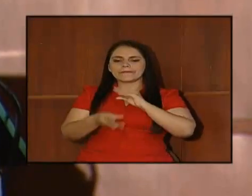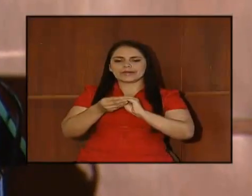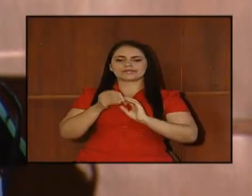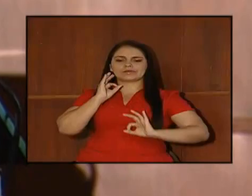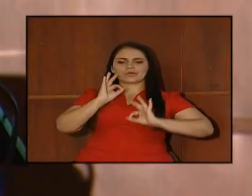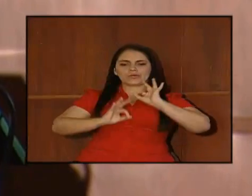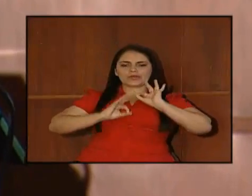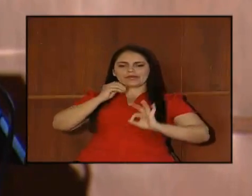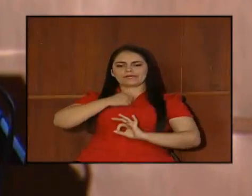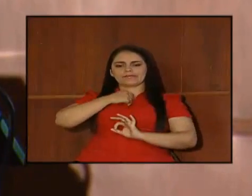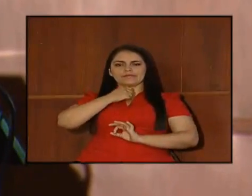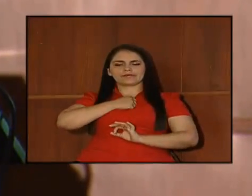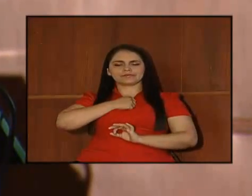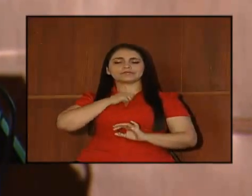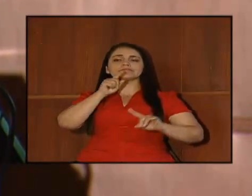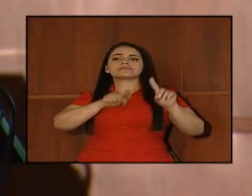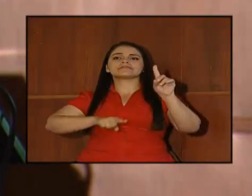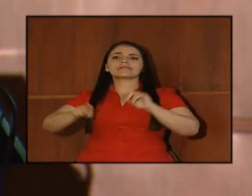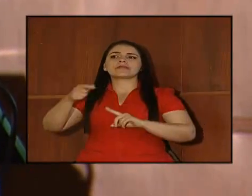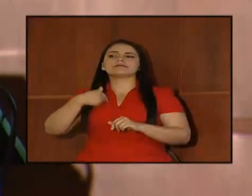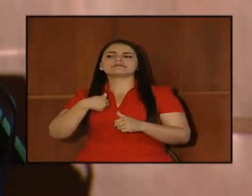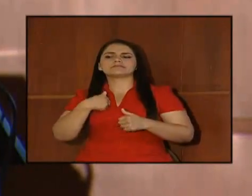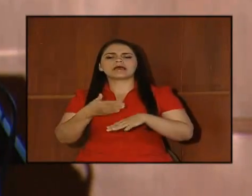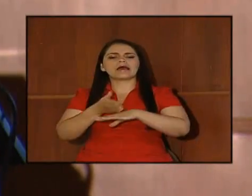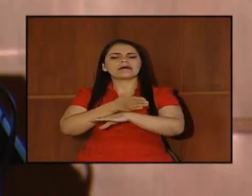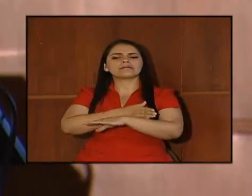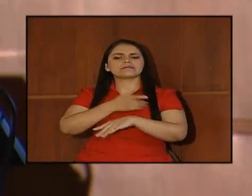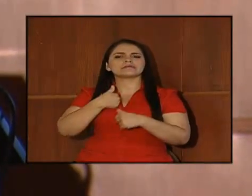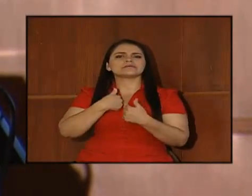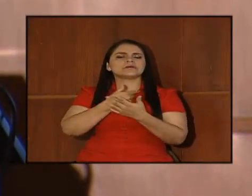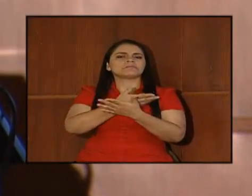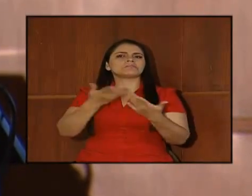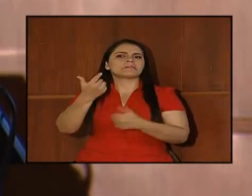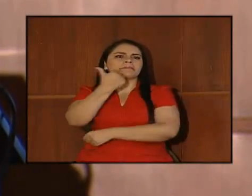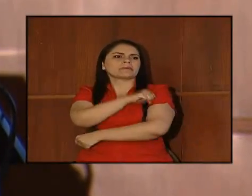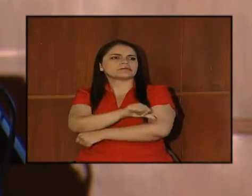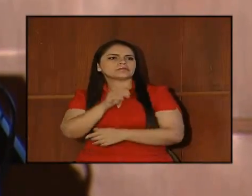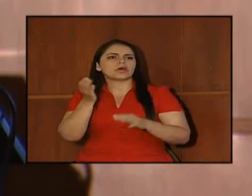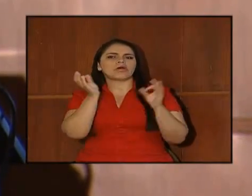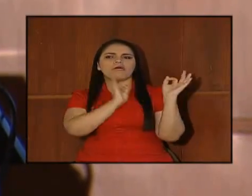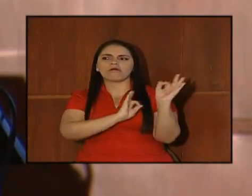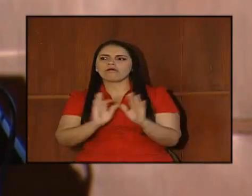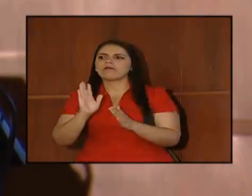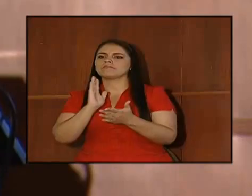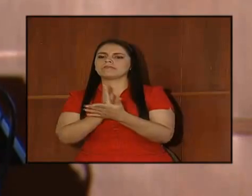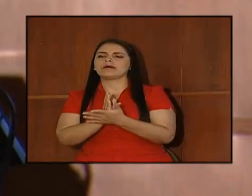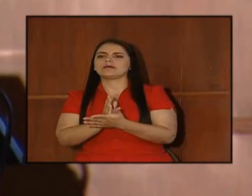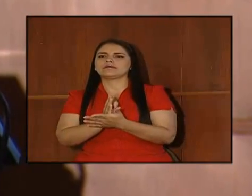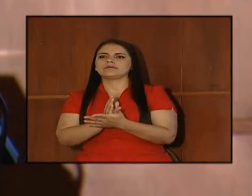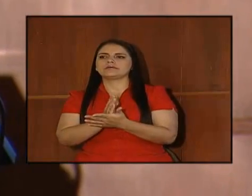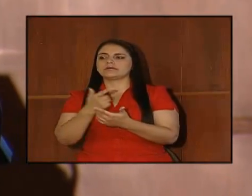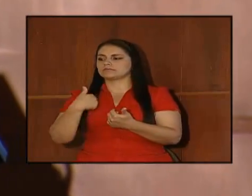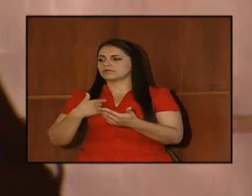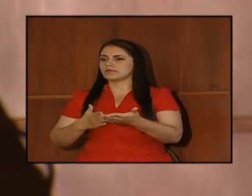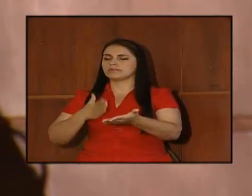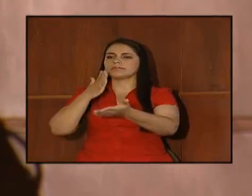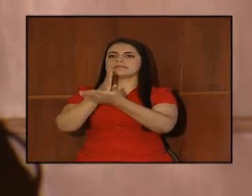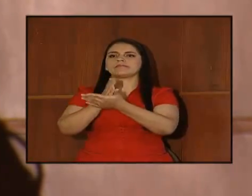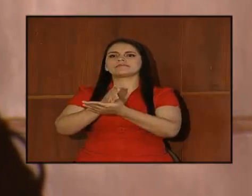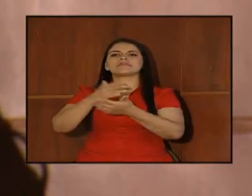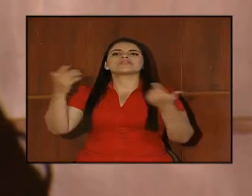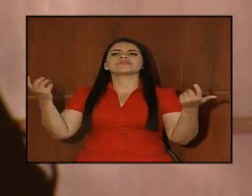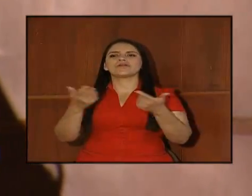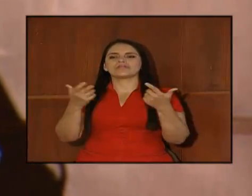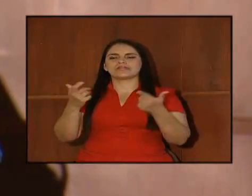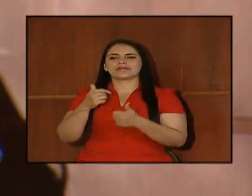de nosotros nos ha pasado que nos hemos preparado para 1000 paseos. Cuando nos dicen, ay, vea, usted se va a ir para San Andrés dentro